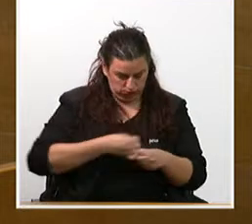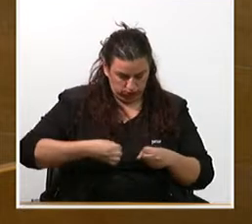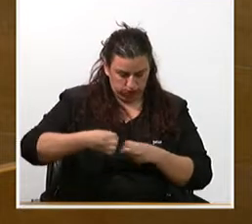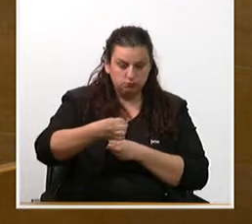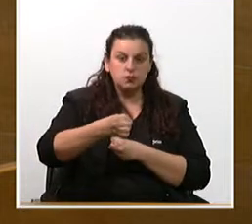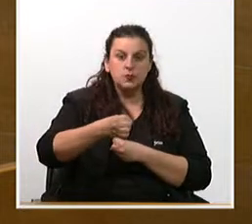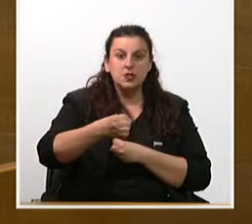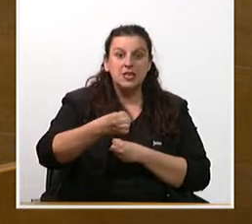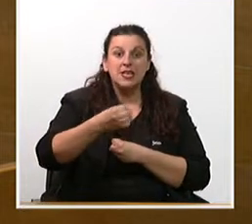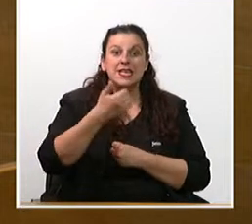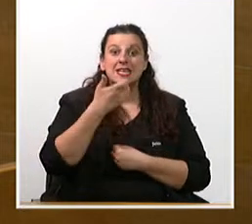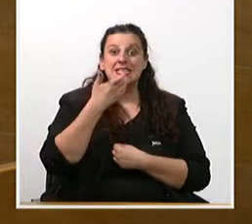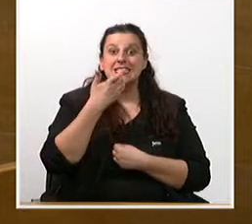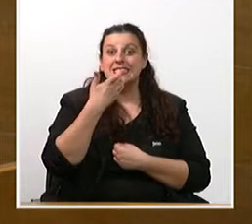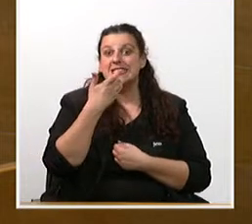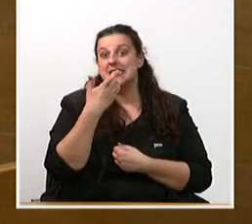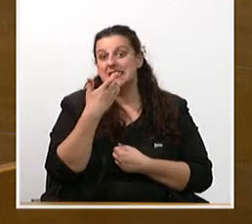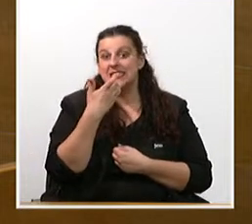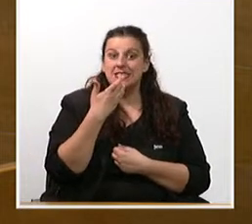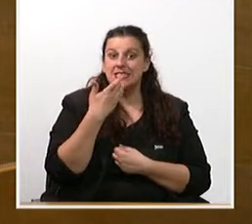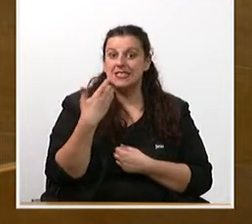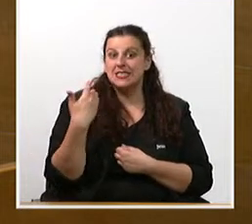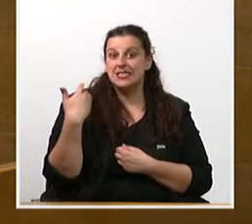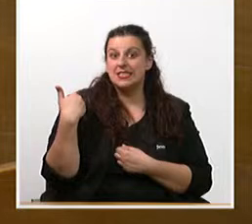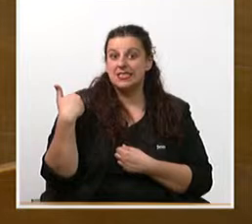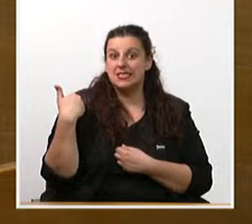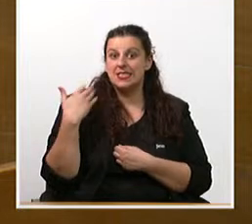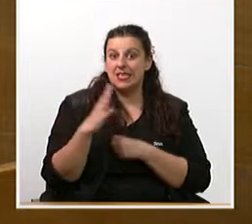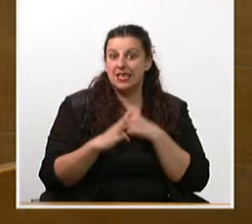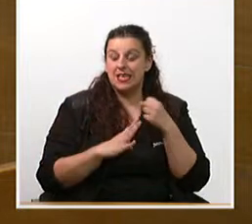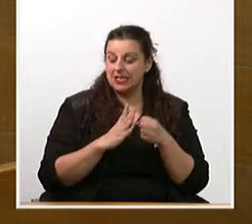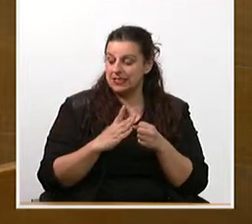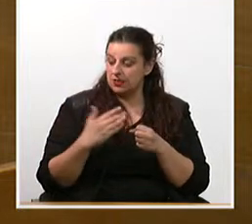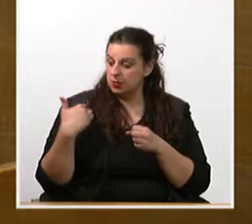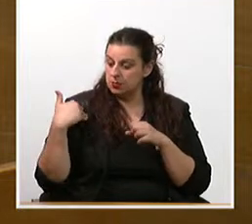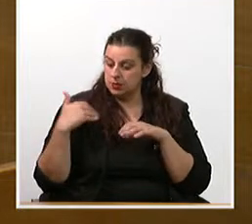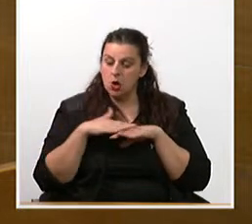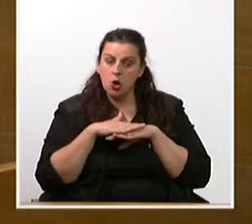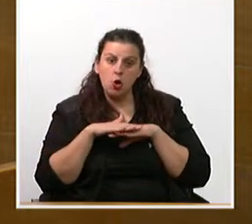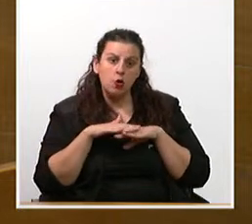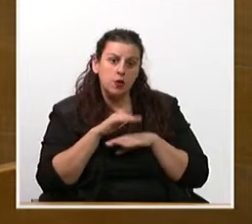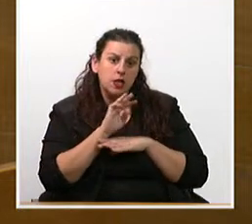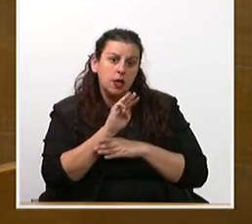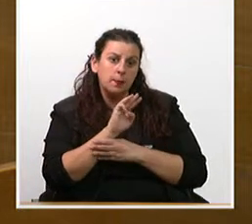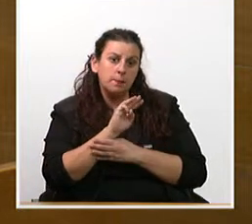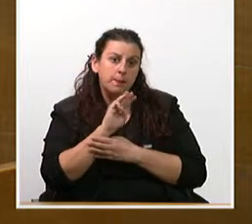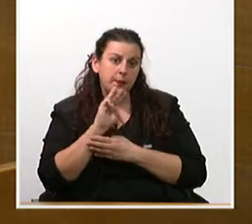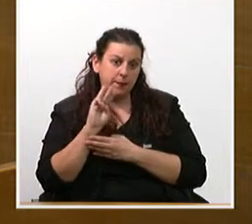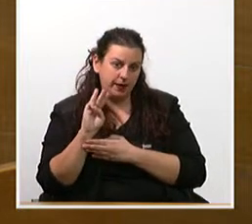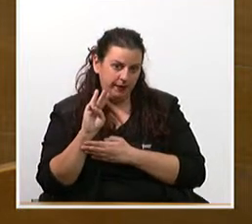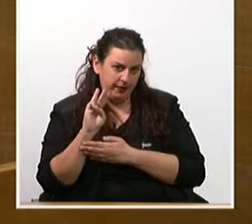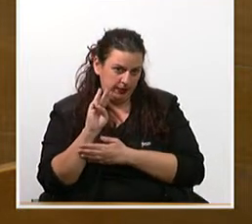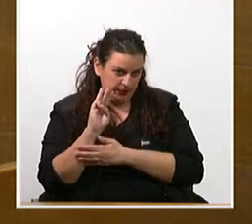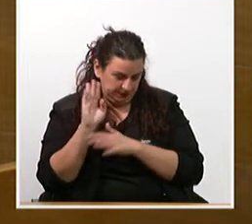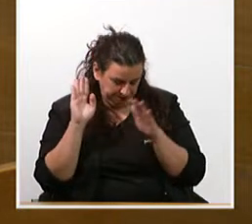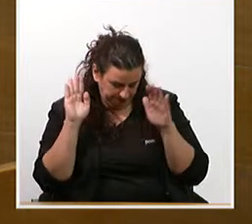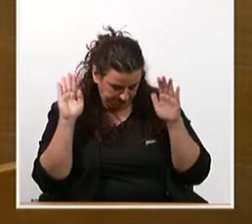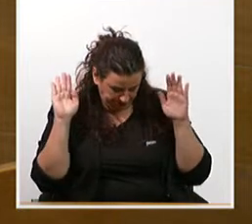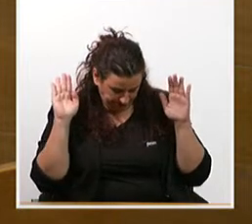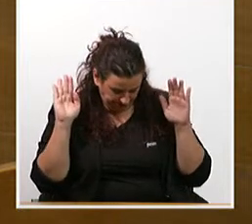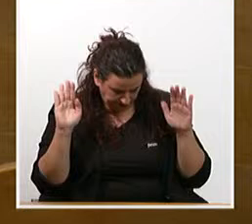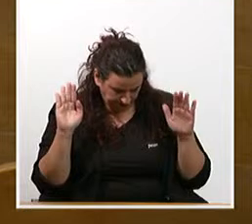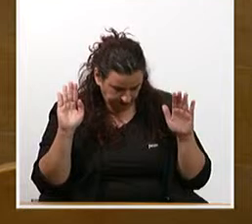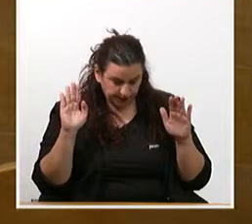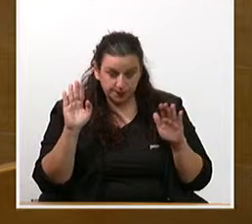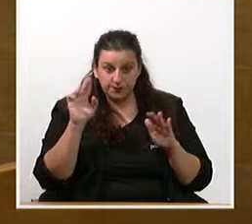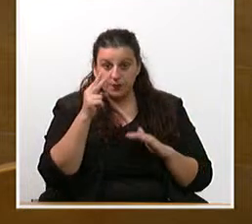si el las pasadas legislaturas hubiese gobernado el partido popular este 28